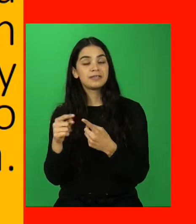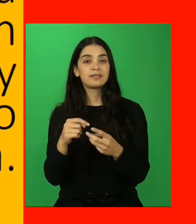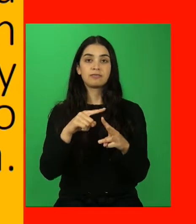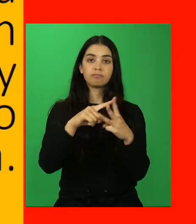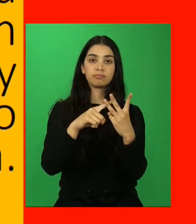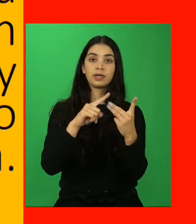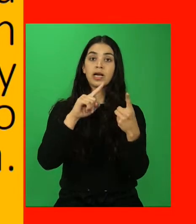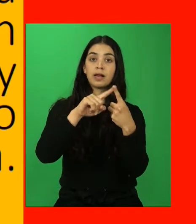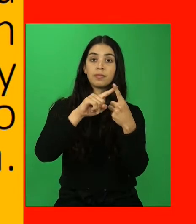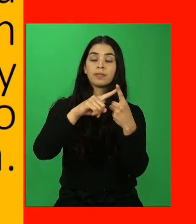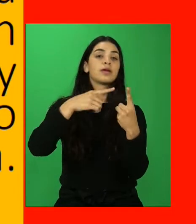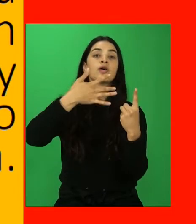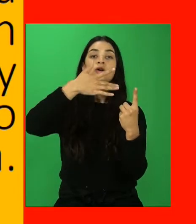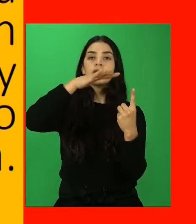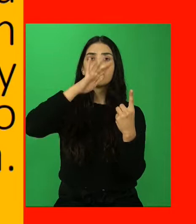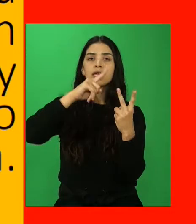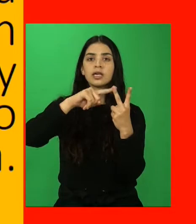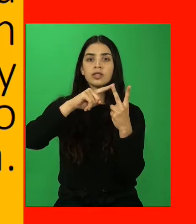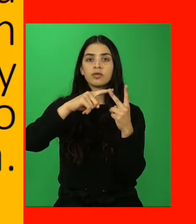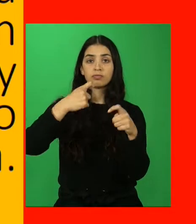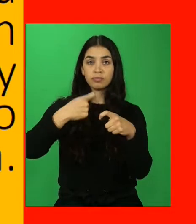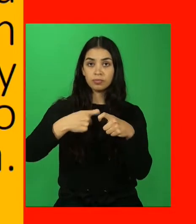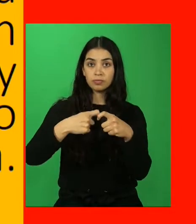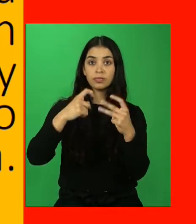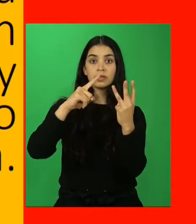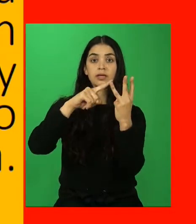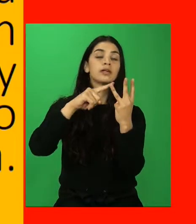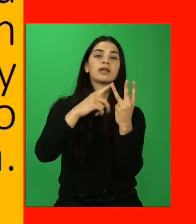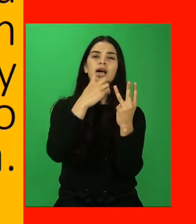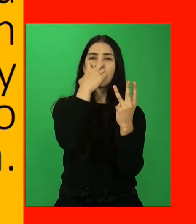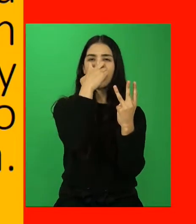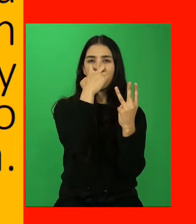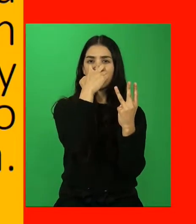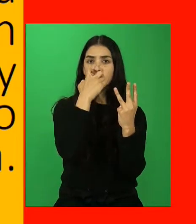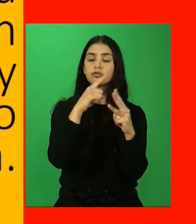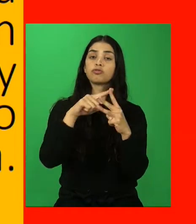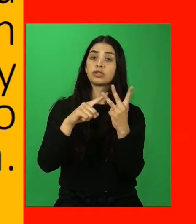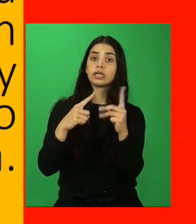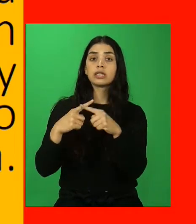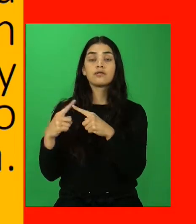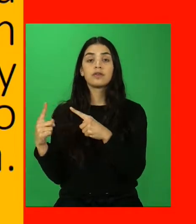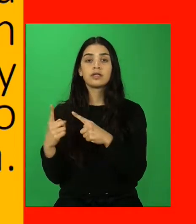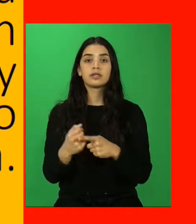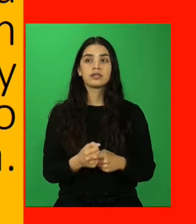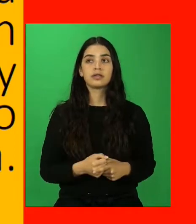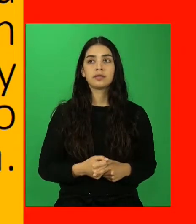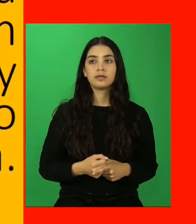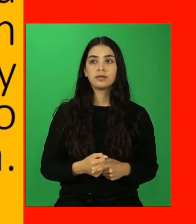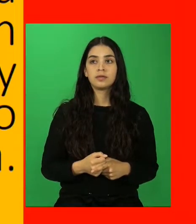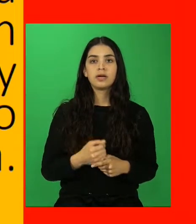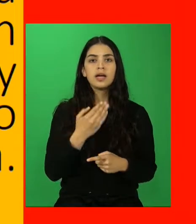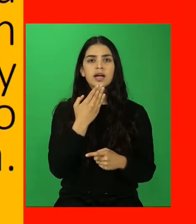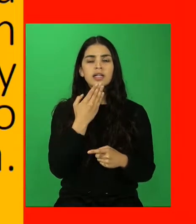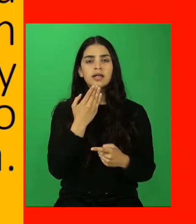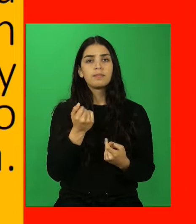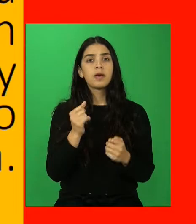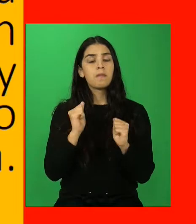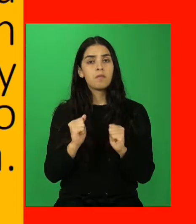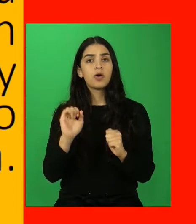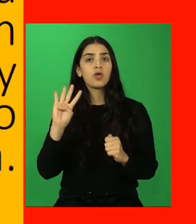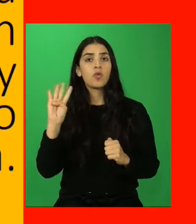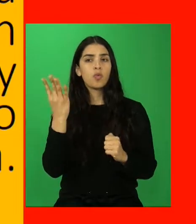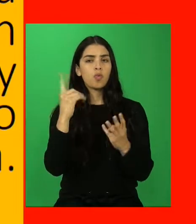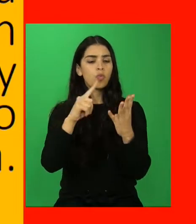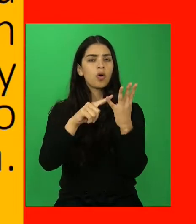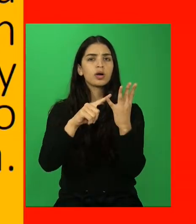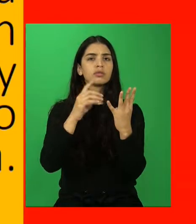son los líquidos, los sólidos y los gaseosos. E incluso existiendo un cuarto estado de la materia,